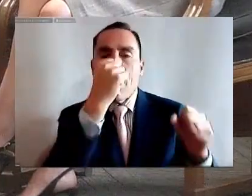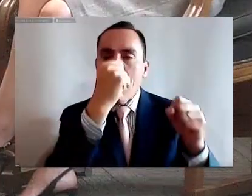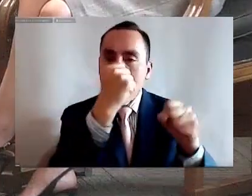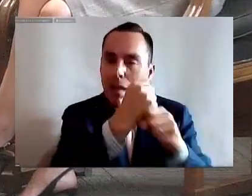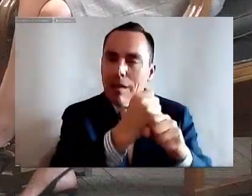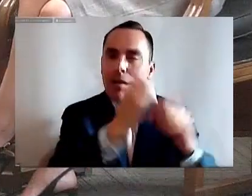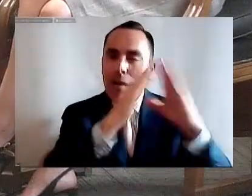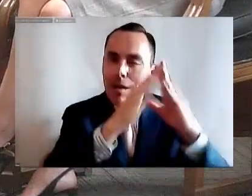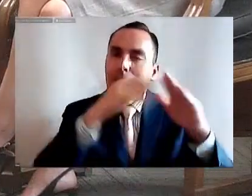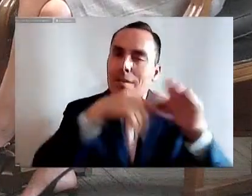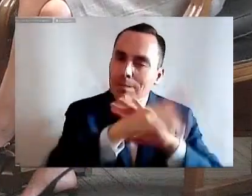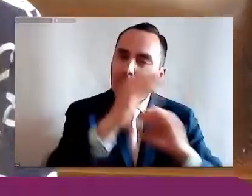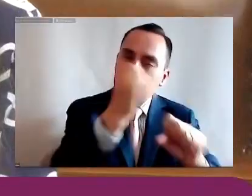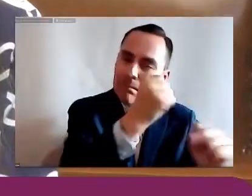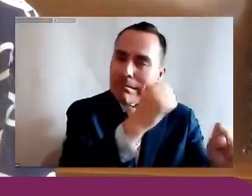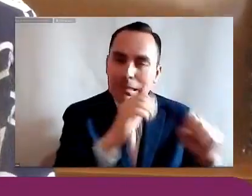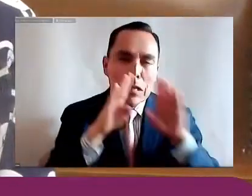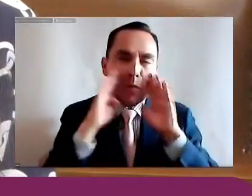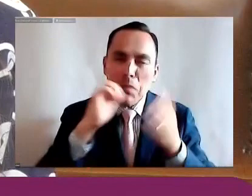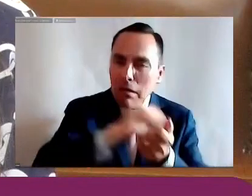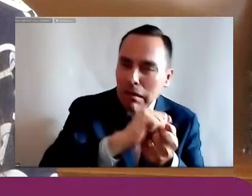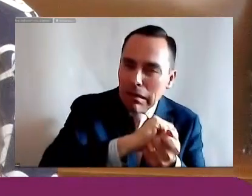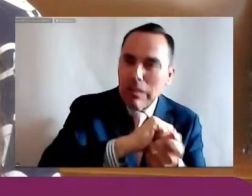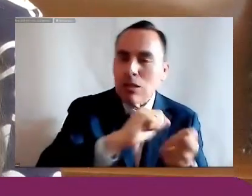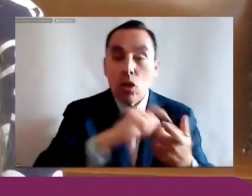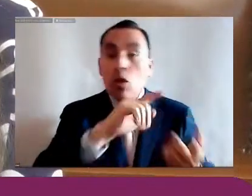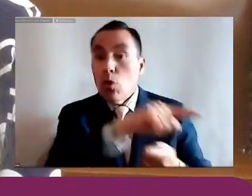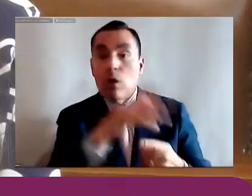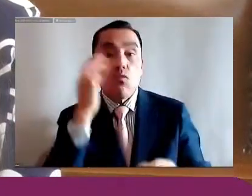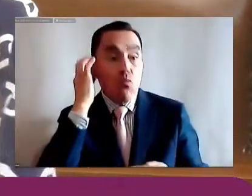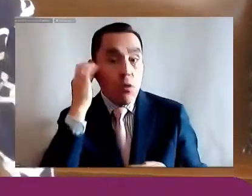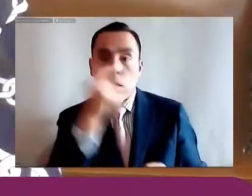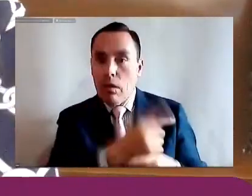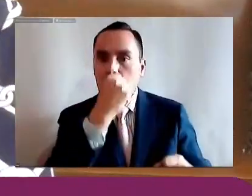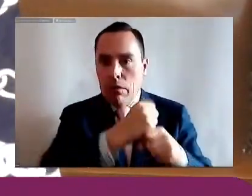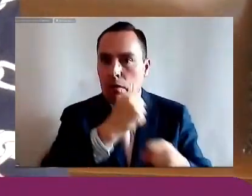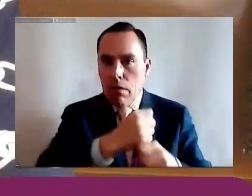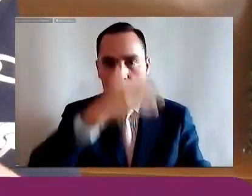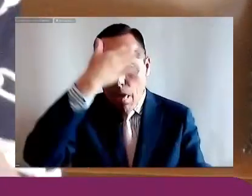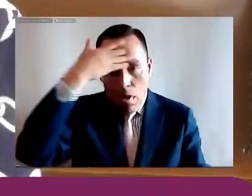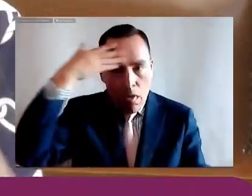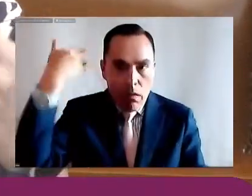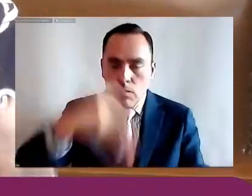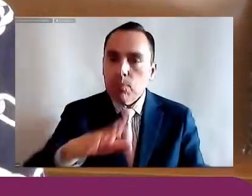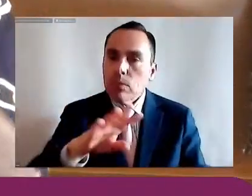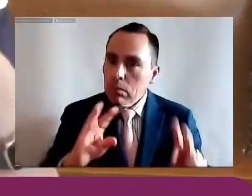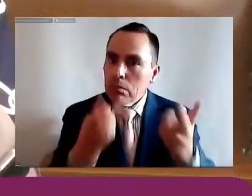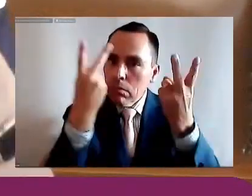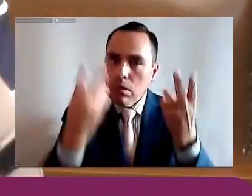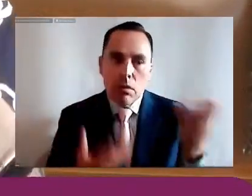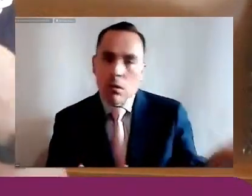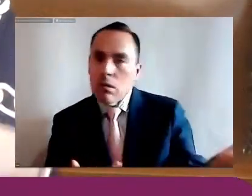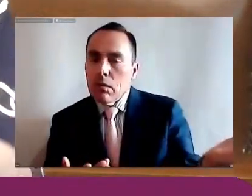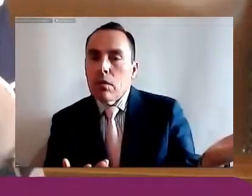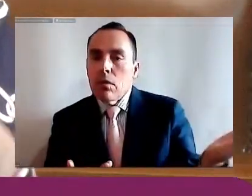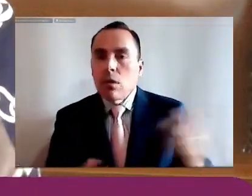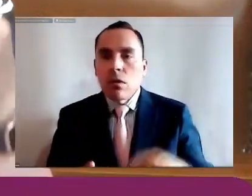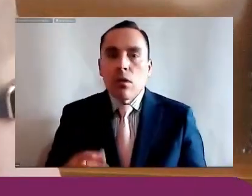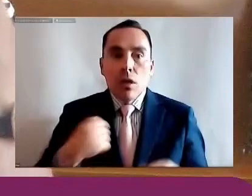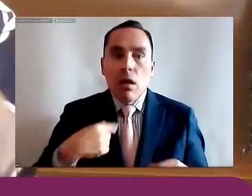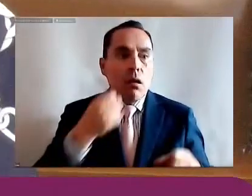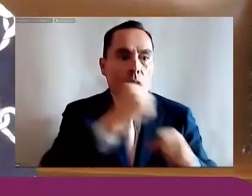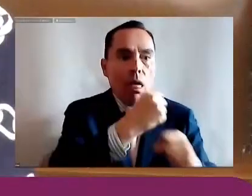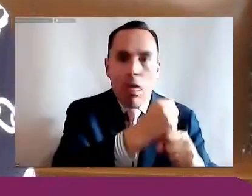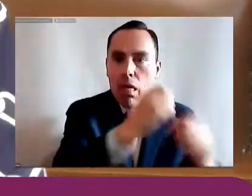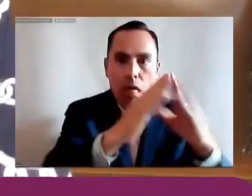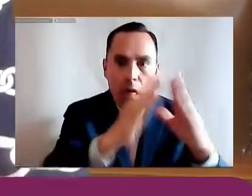la jurisprudencia actualmente es que cuando una mujer reclama que como consecuencia de un accidente y por lo tanto ha sufrido lesiones físicas